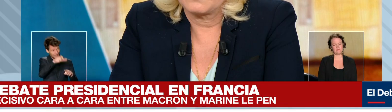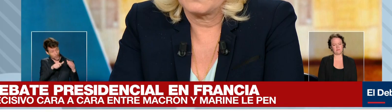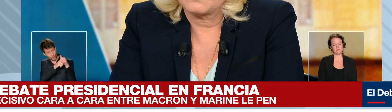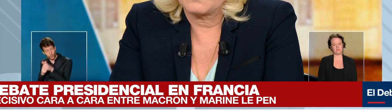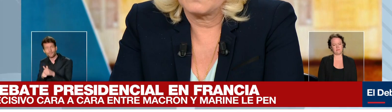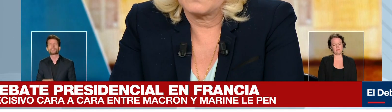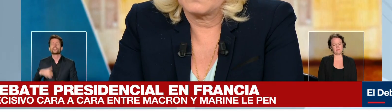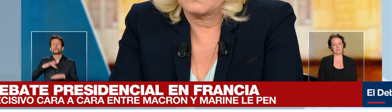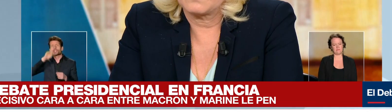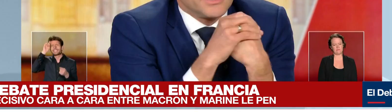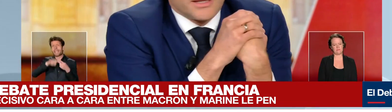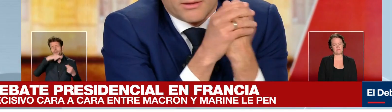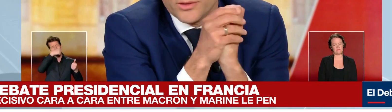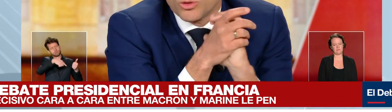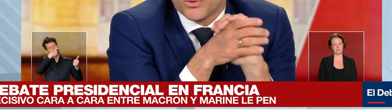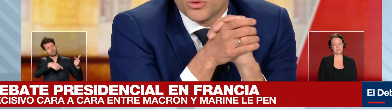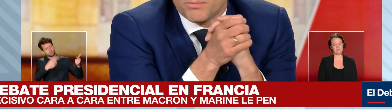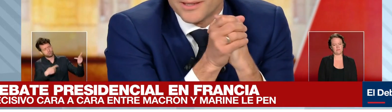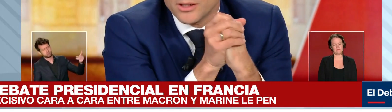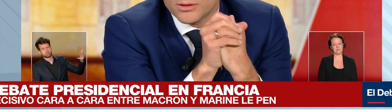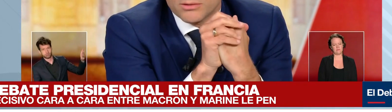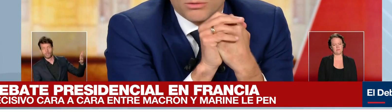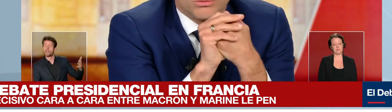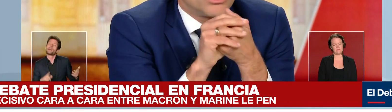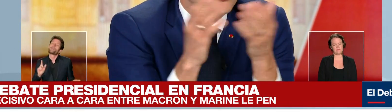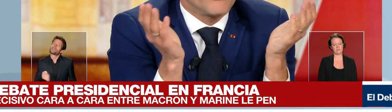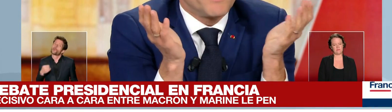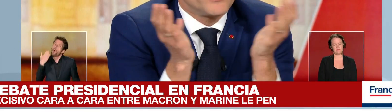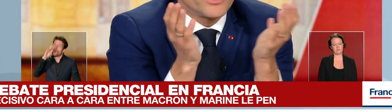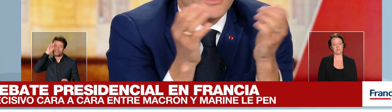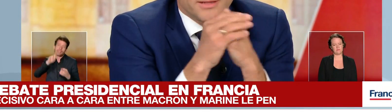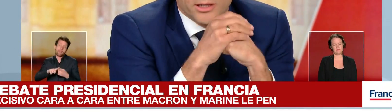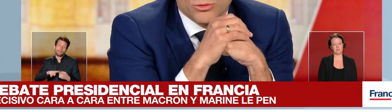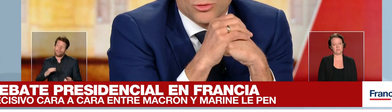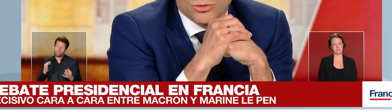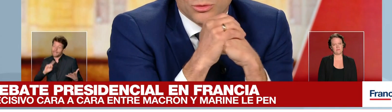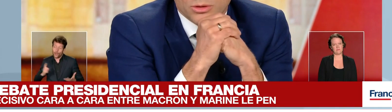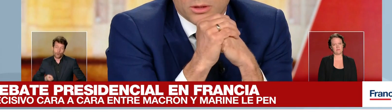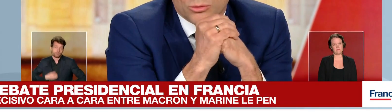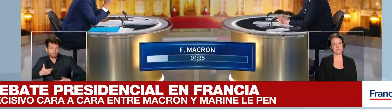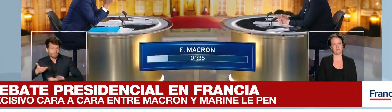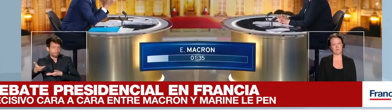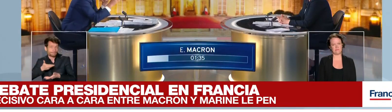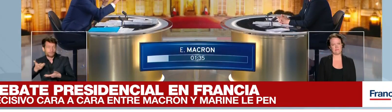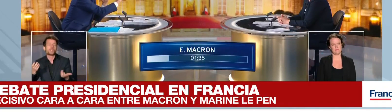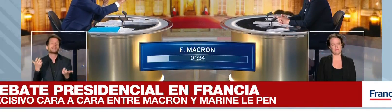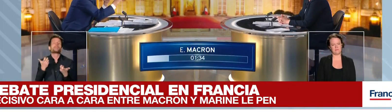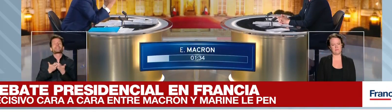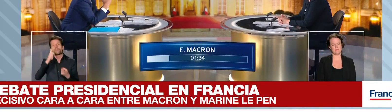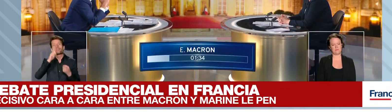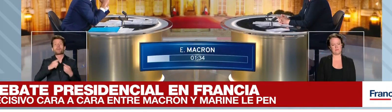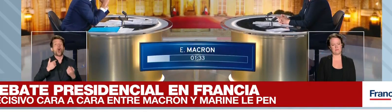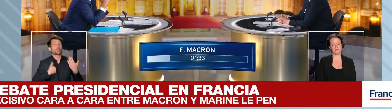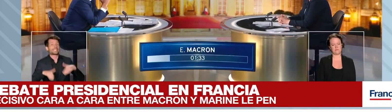Hablamos de muchos temas y también hay temas vitales para nuestros compatriotas que no pudimos evocar. Es la regla del juego, el